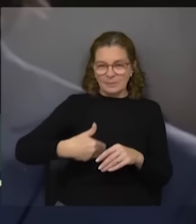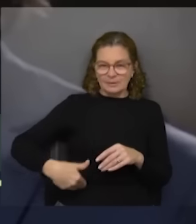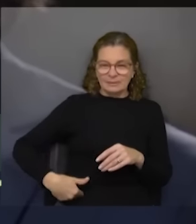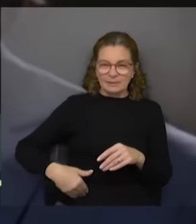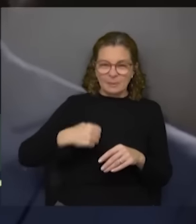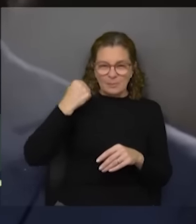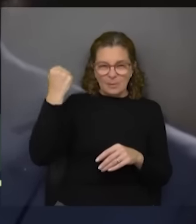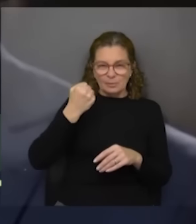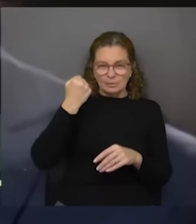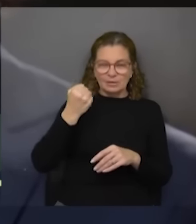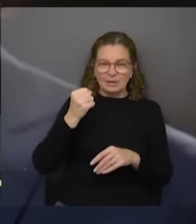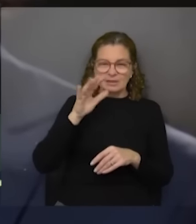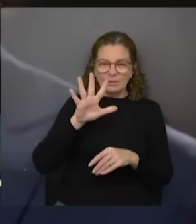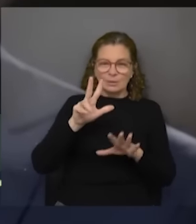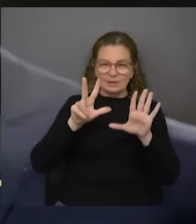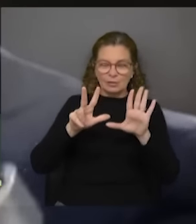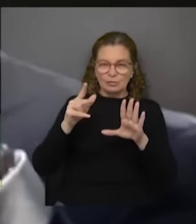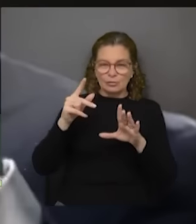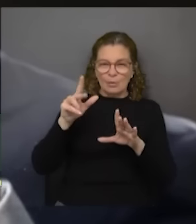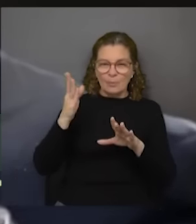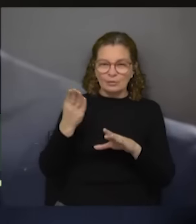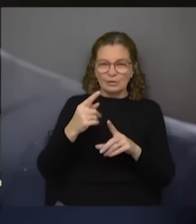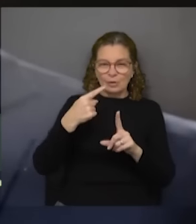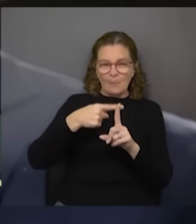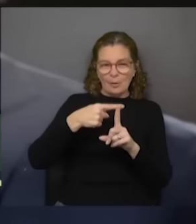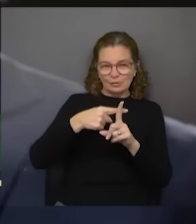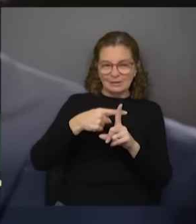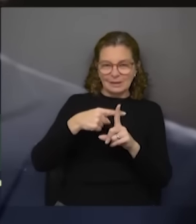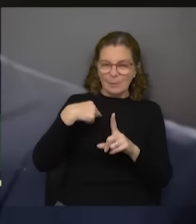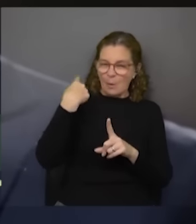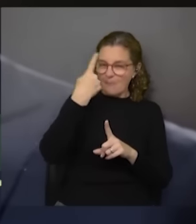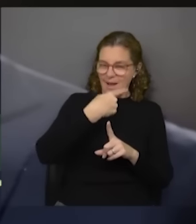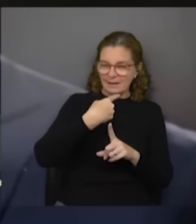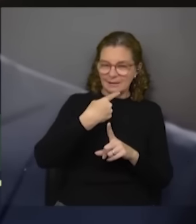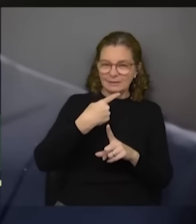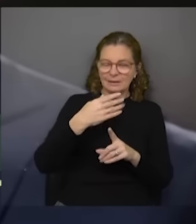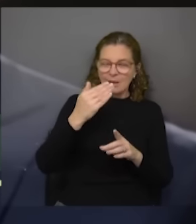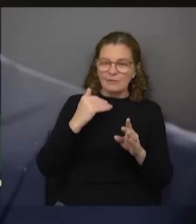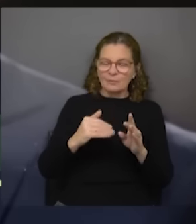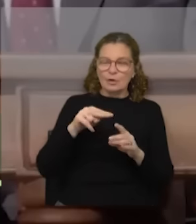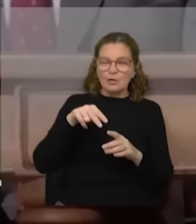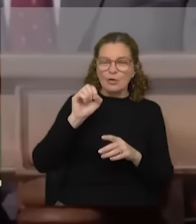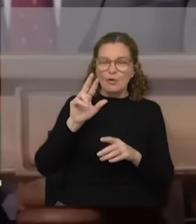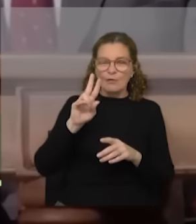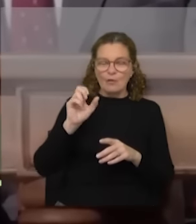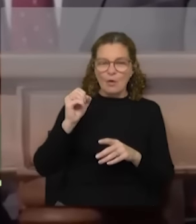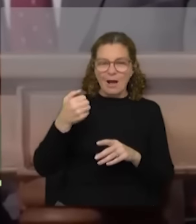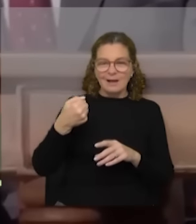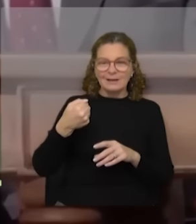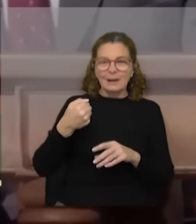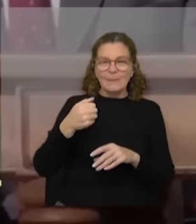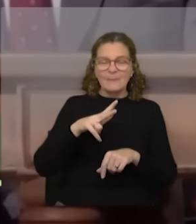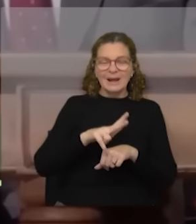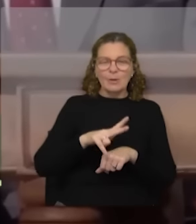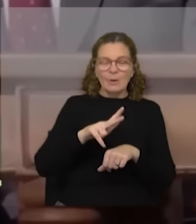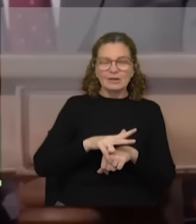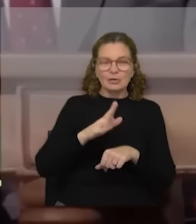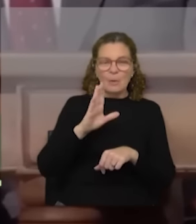popular con 58 de imagen positiva relegando a nooa el segundo lugar Mientras que el paraguayo Santiago Peña con